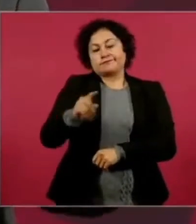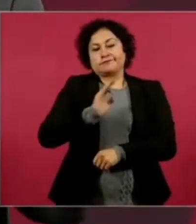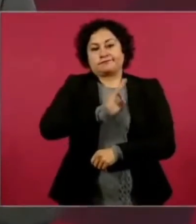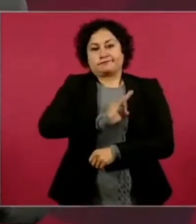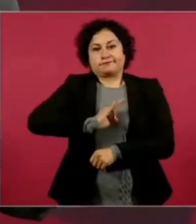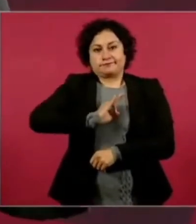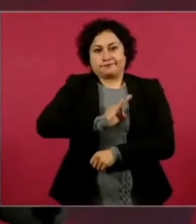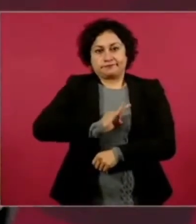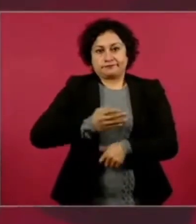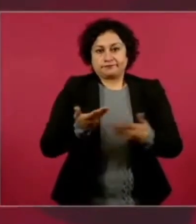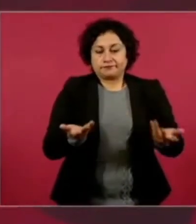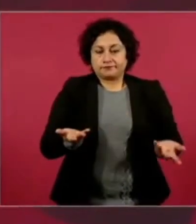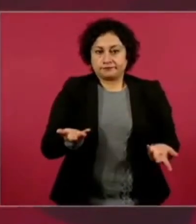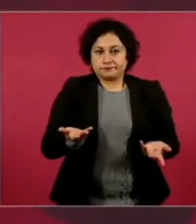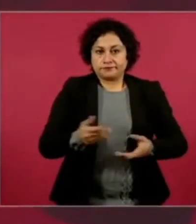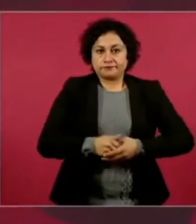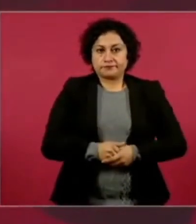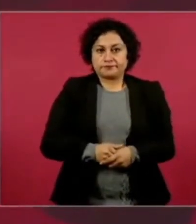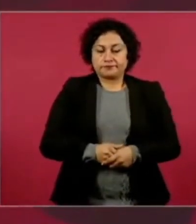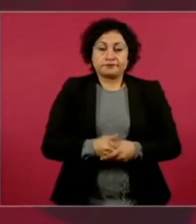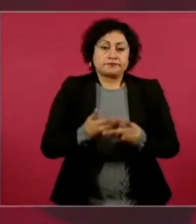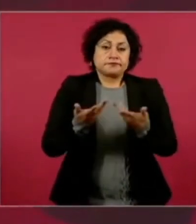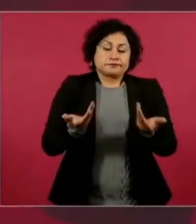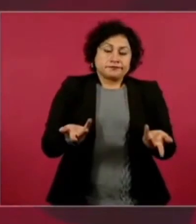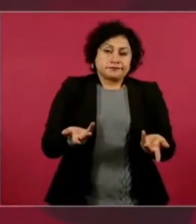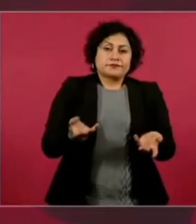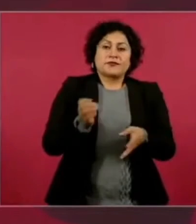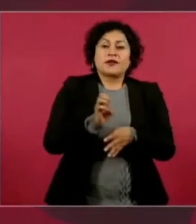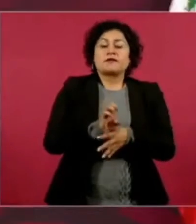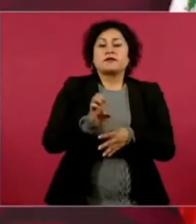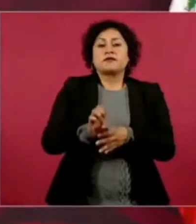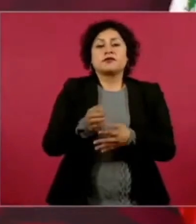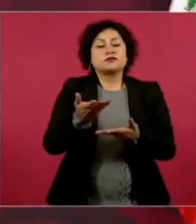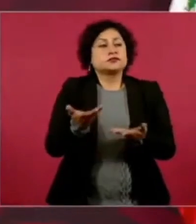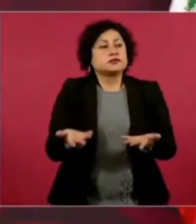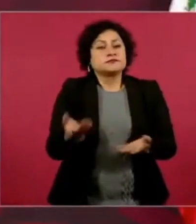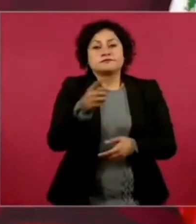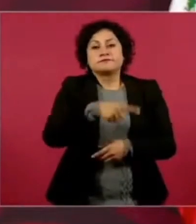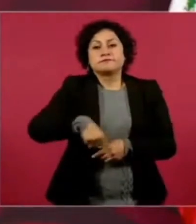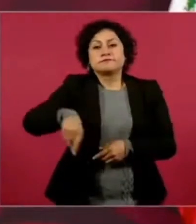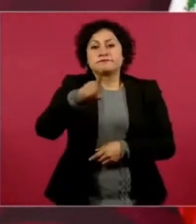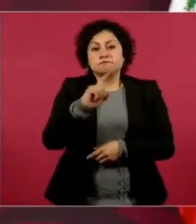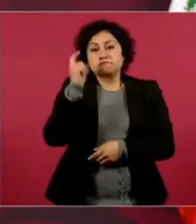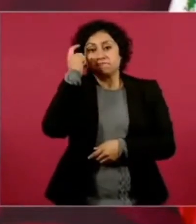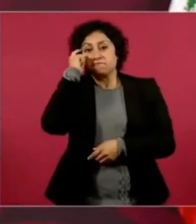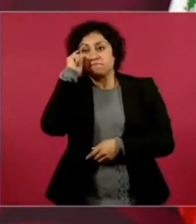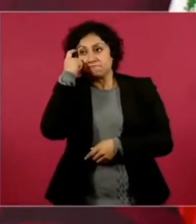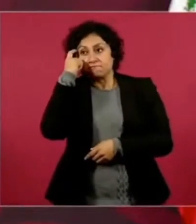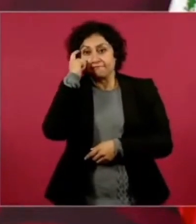Entonces, no importa mucho que se enojen,